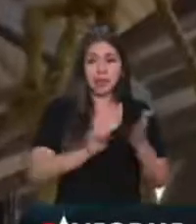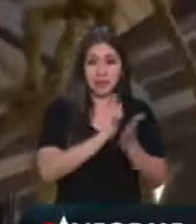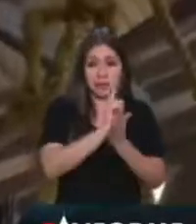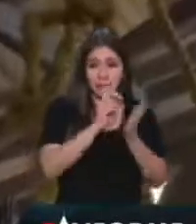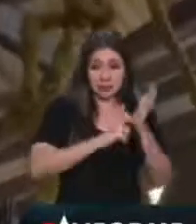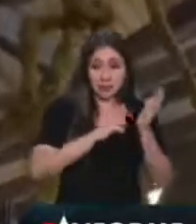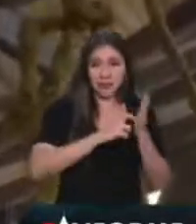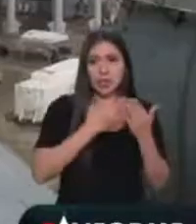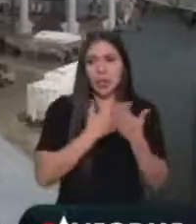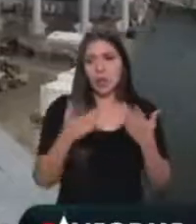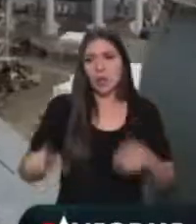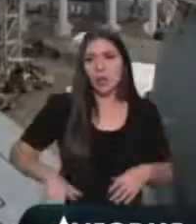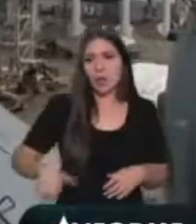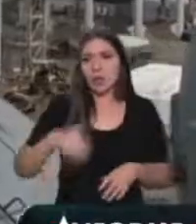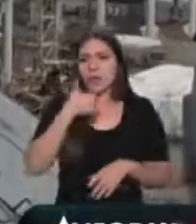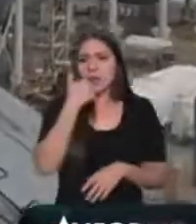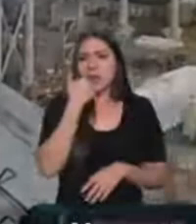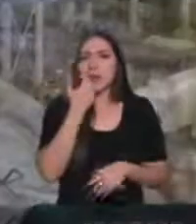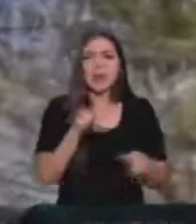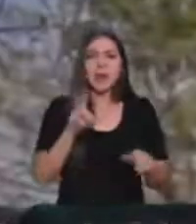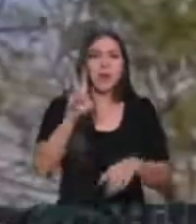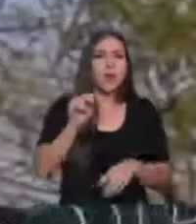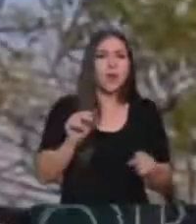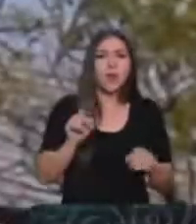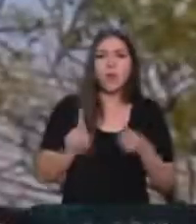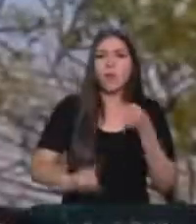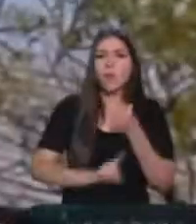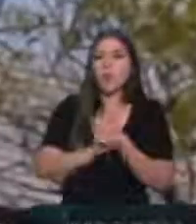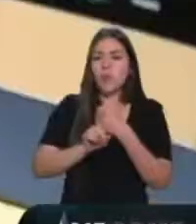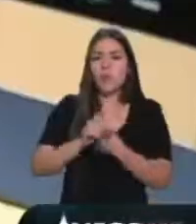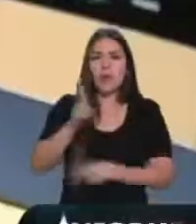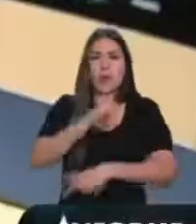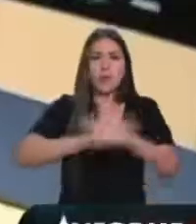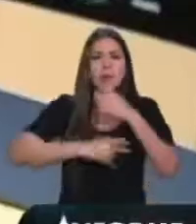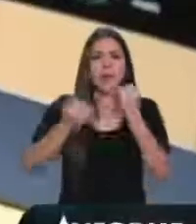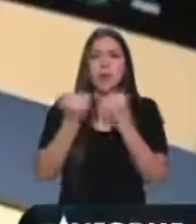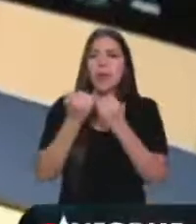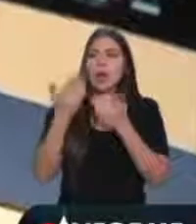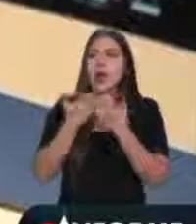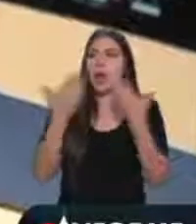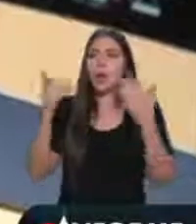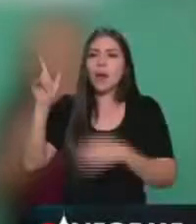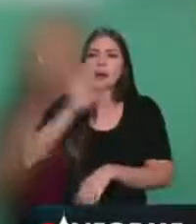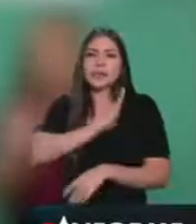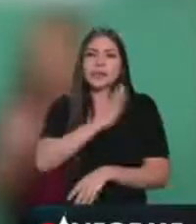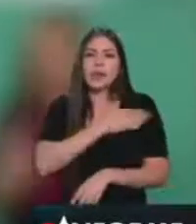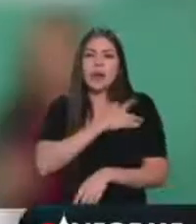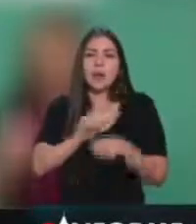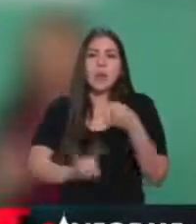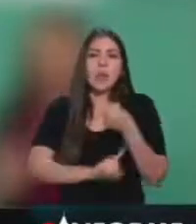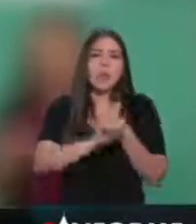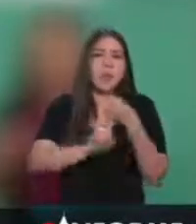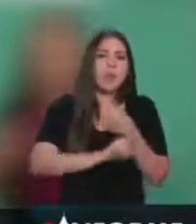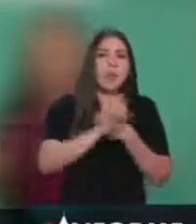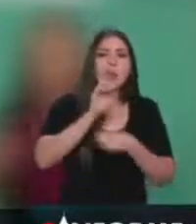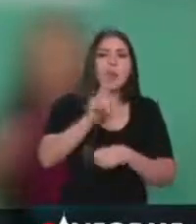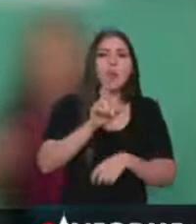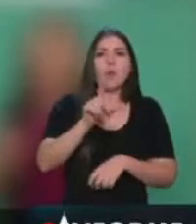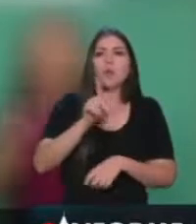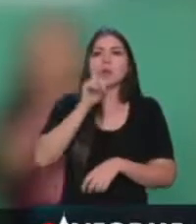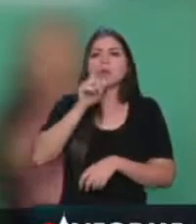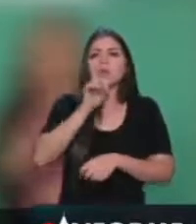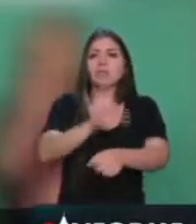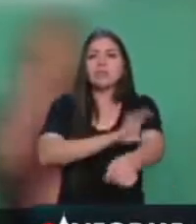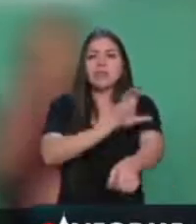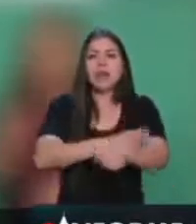como la que se está viviendo en España, ocasionada por haber dejado el control en manos de la industria privada. Entonces, esto es lo